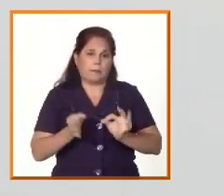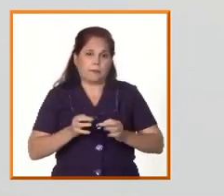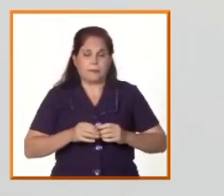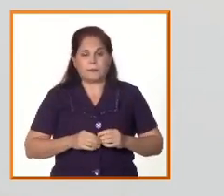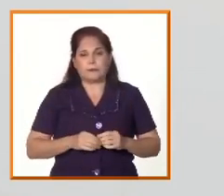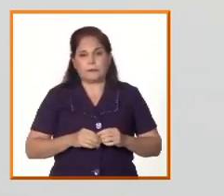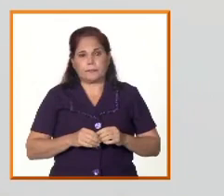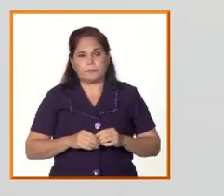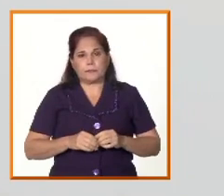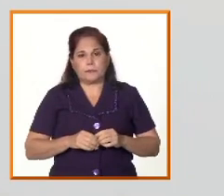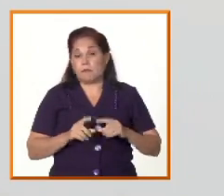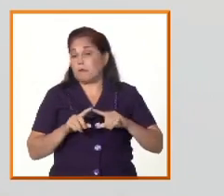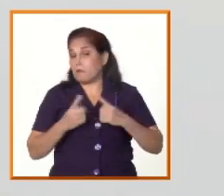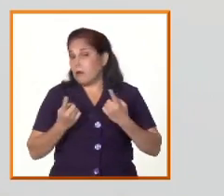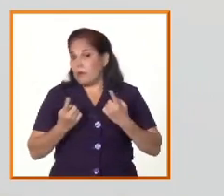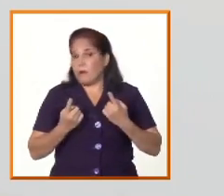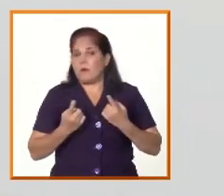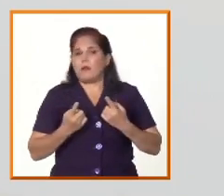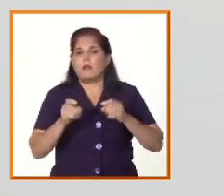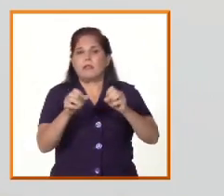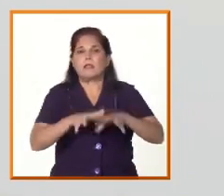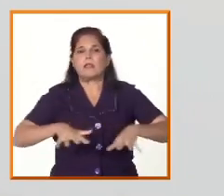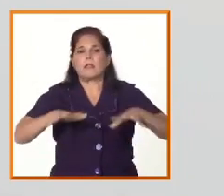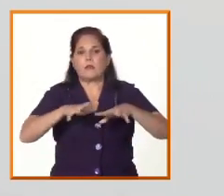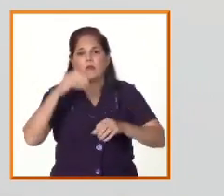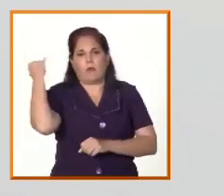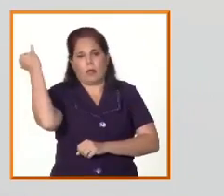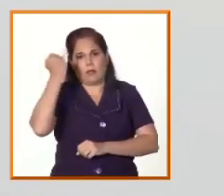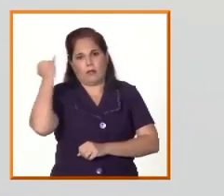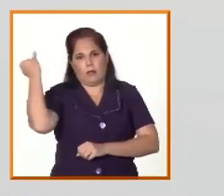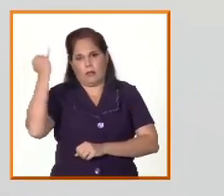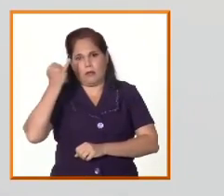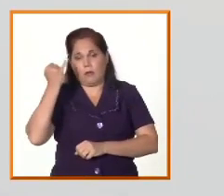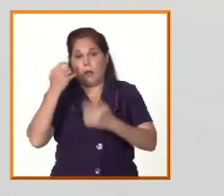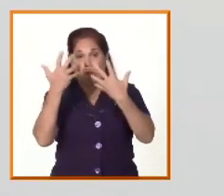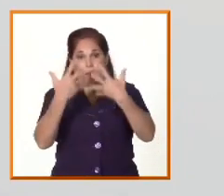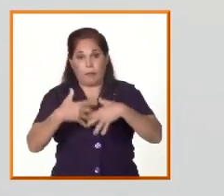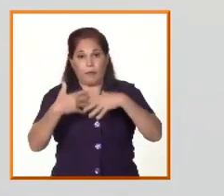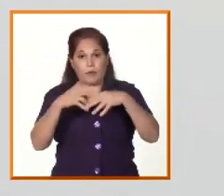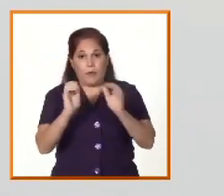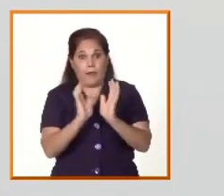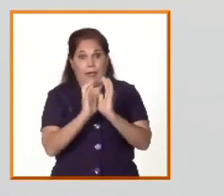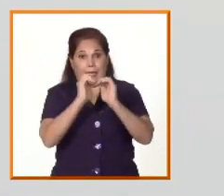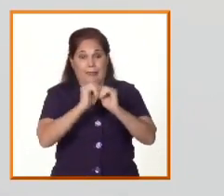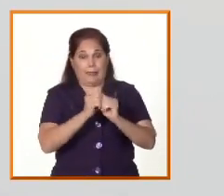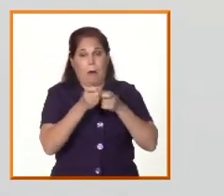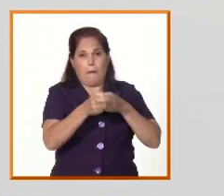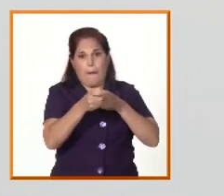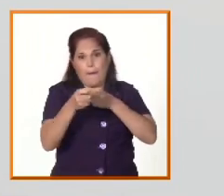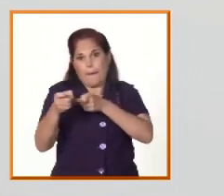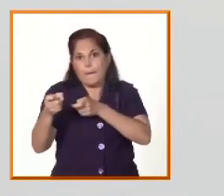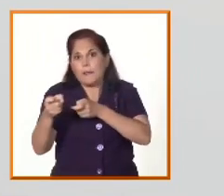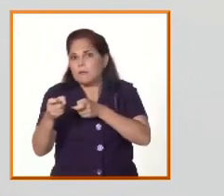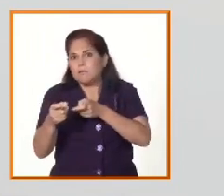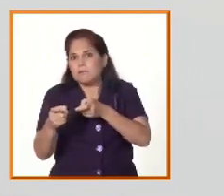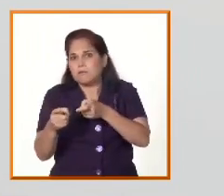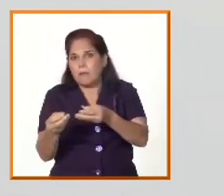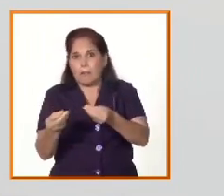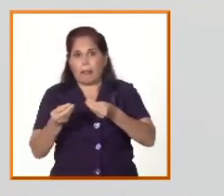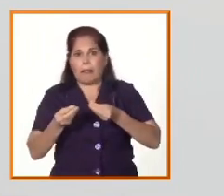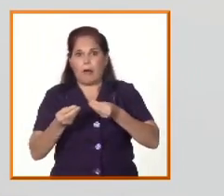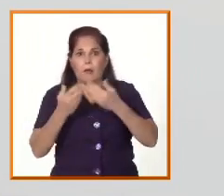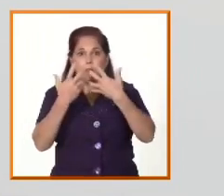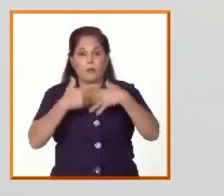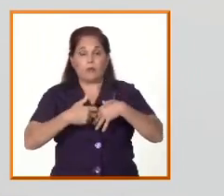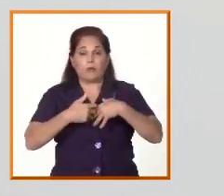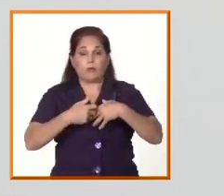eso eso tiene mucho que ver y por supuesto con el contexto internacional dos de los grandes productores de trigo están en guerra y por lo tanto la producción de trigo